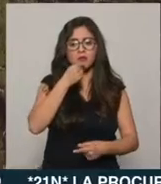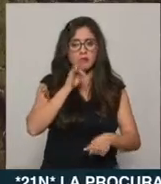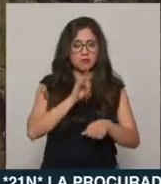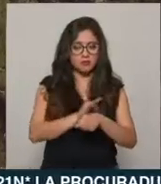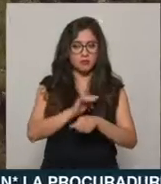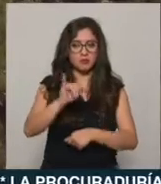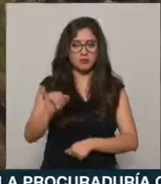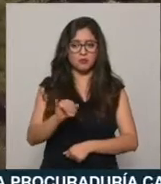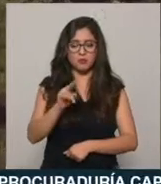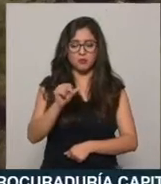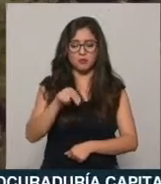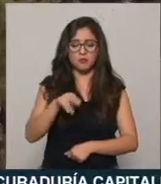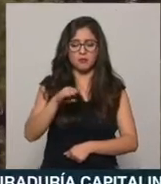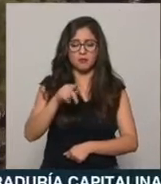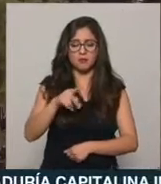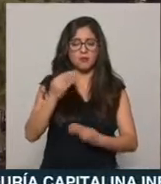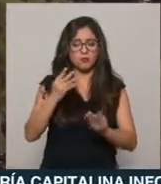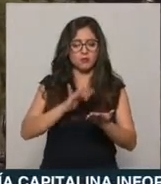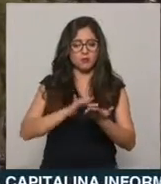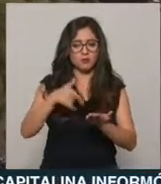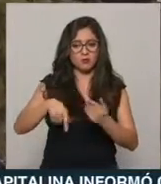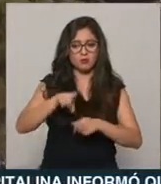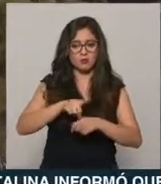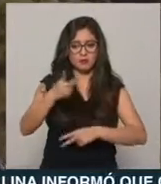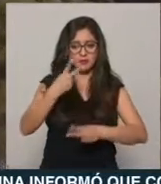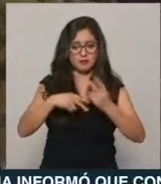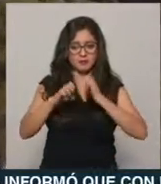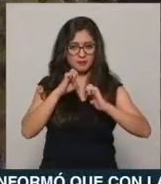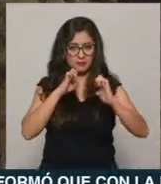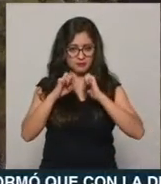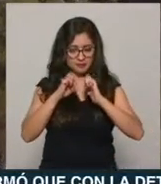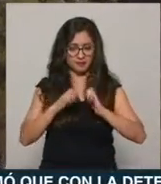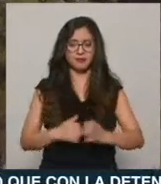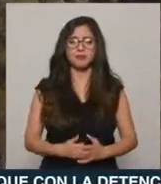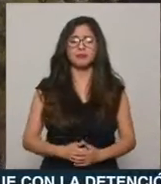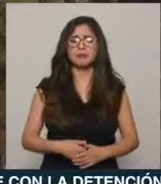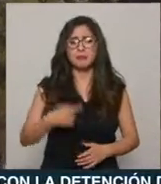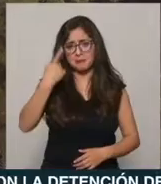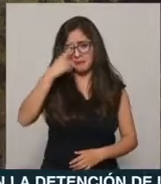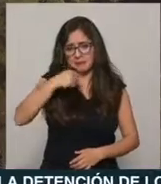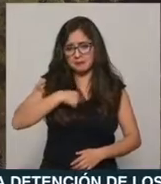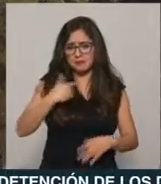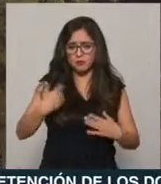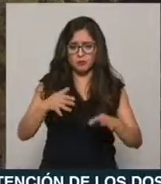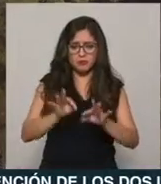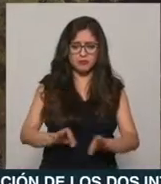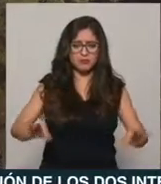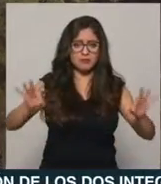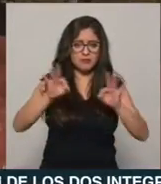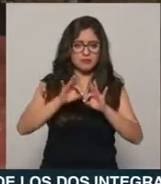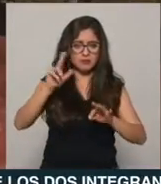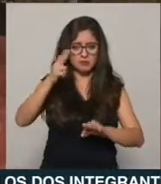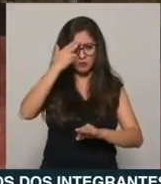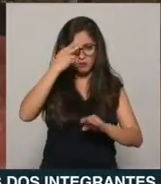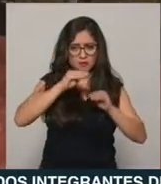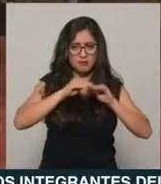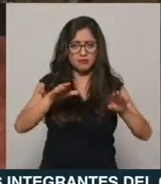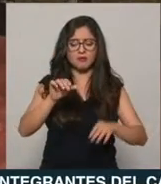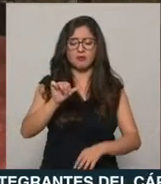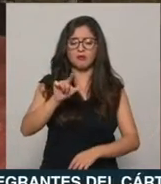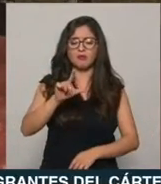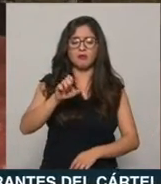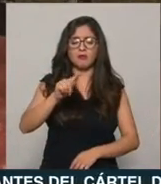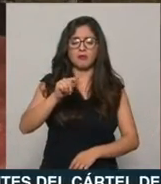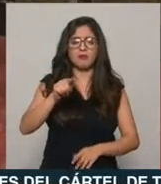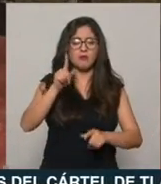Muchísimas gracias por acompañarnos en esta mañana. Nos parece interesante tocar este tema, hablando también de la alerta que emitió el Consejo Ciudadano aquí en la Ciudad